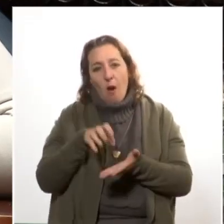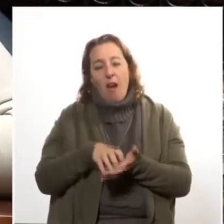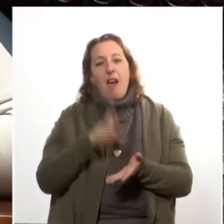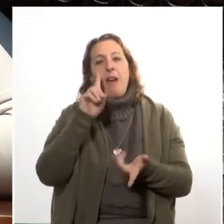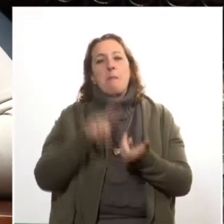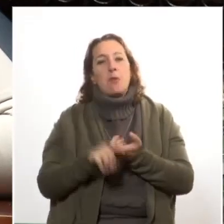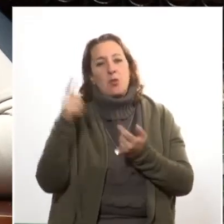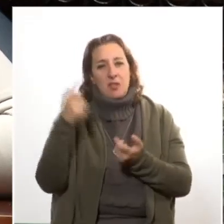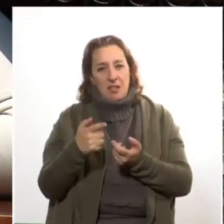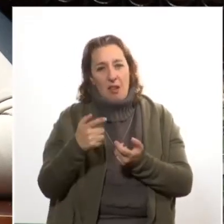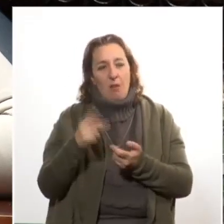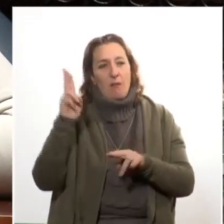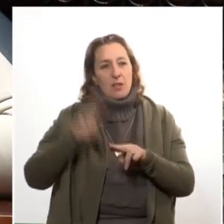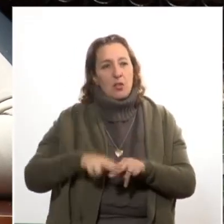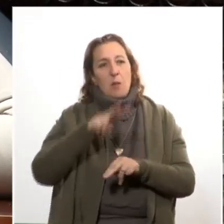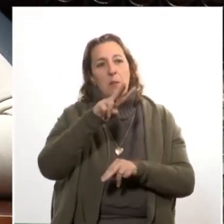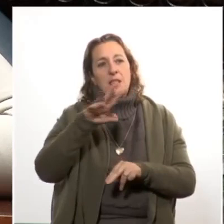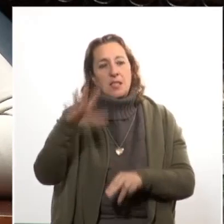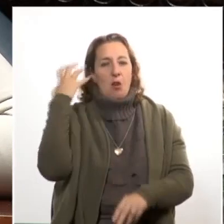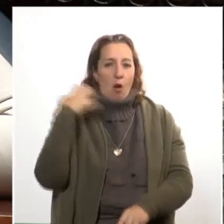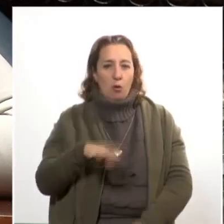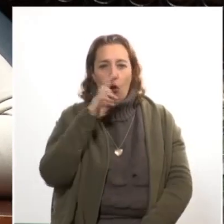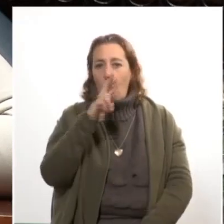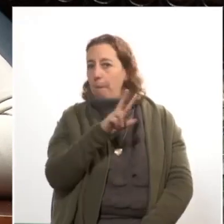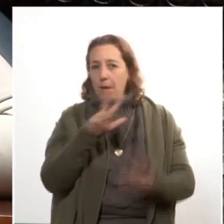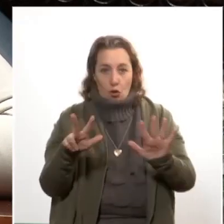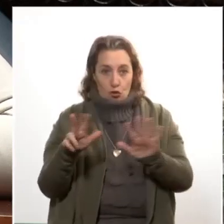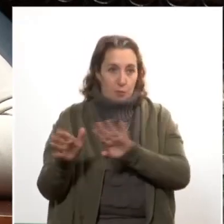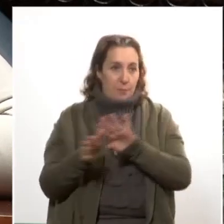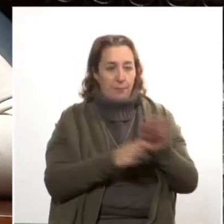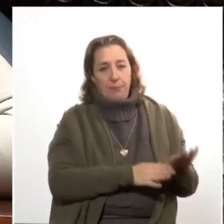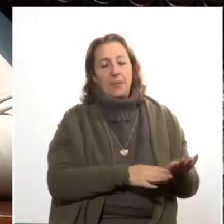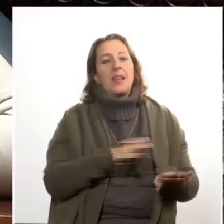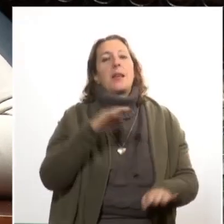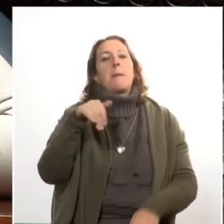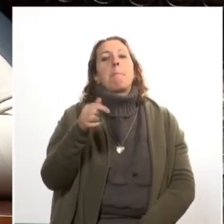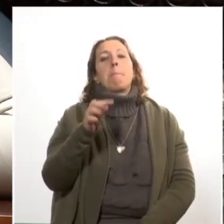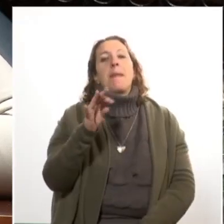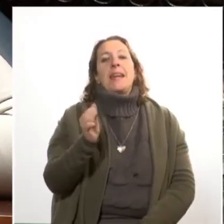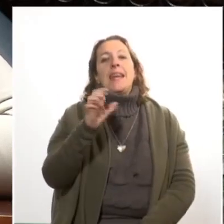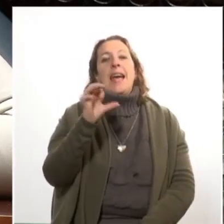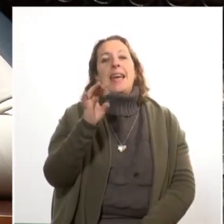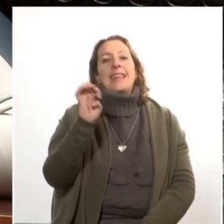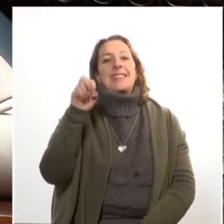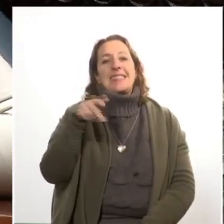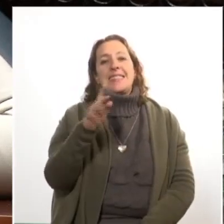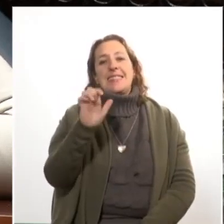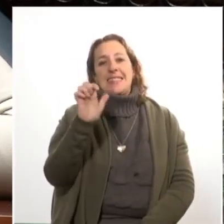el 25 de agosto del 2008. María Esther Gatti de Islas nació en el barrio Colón